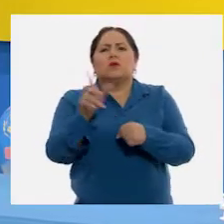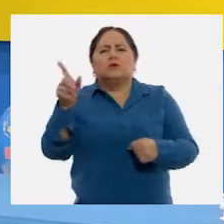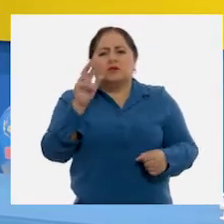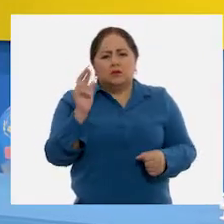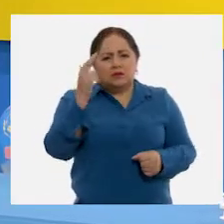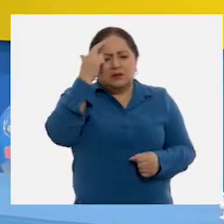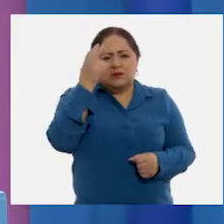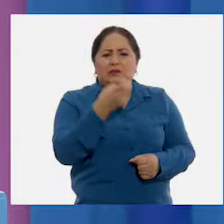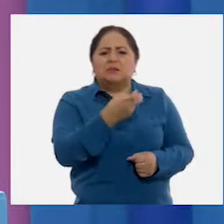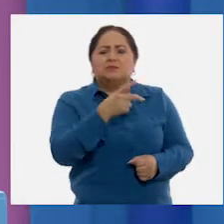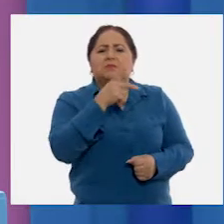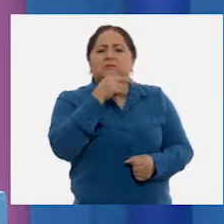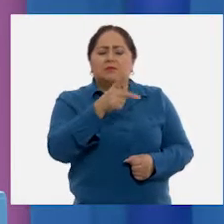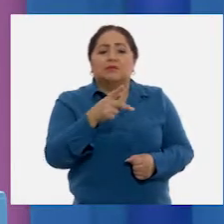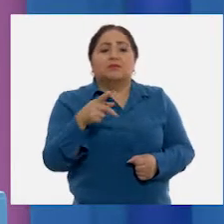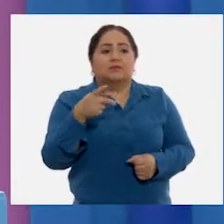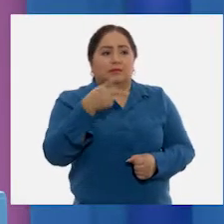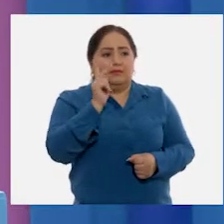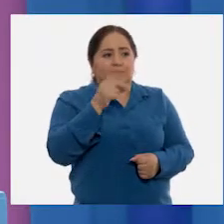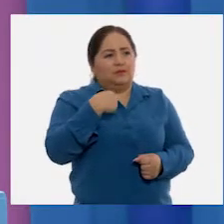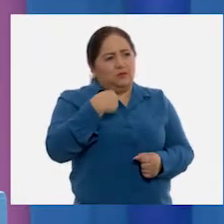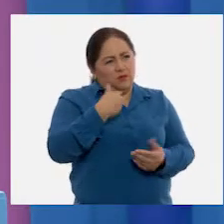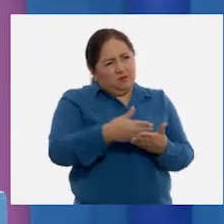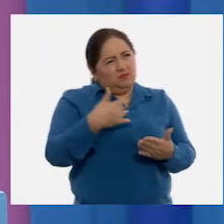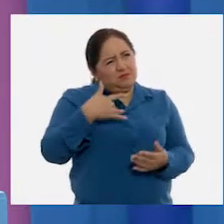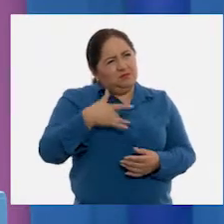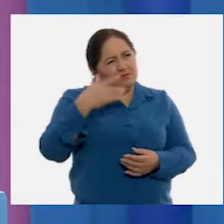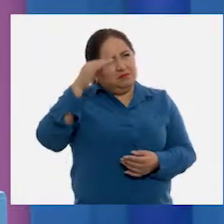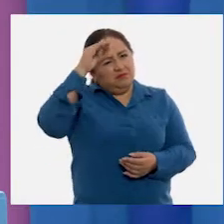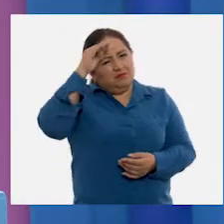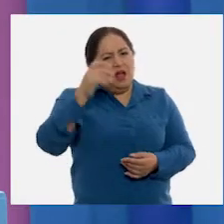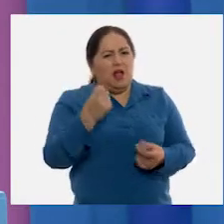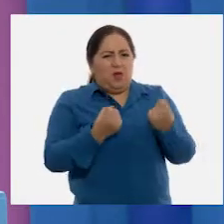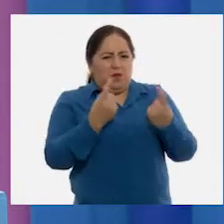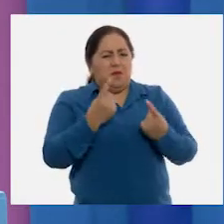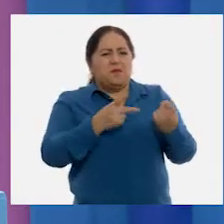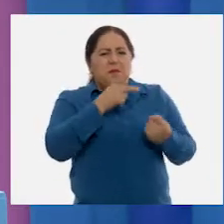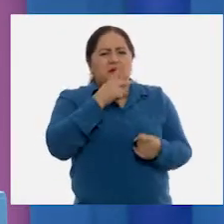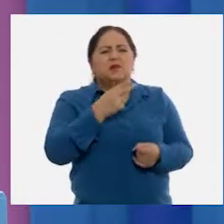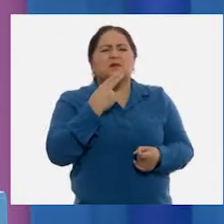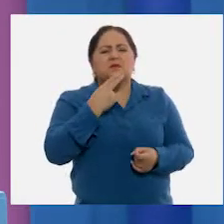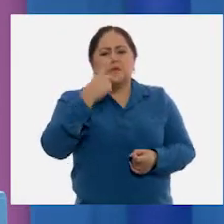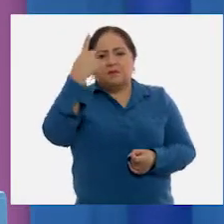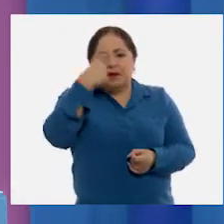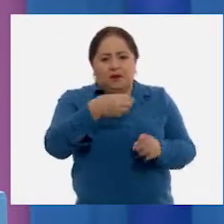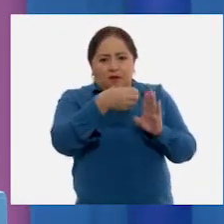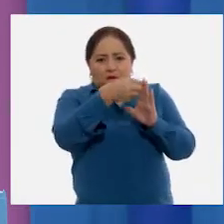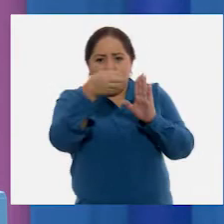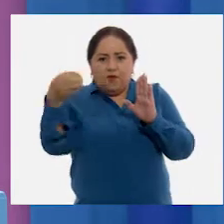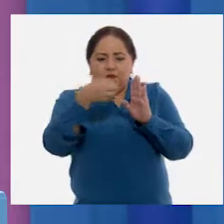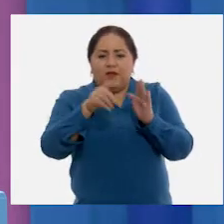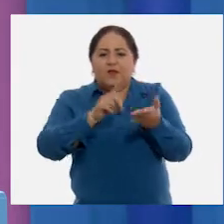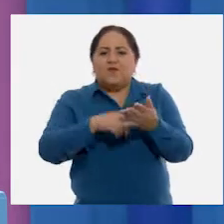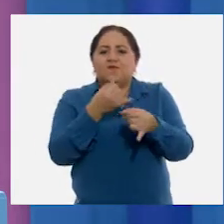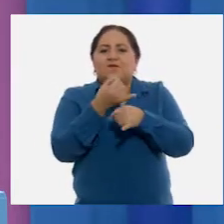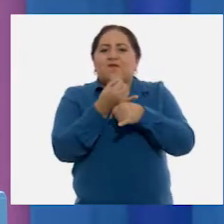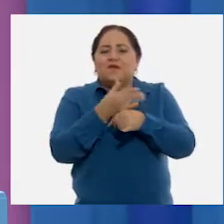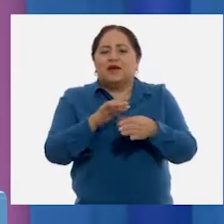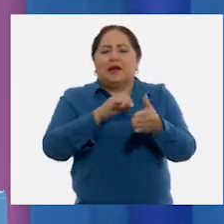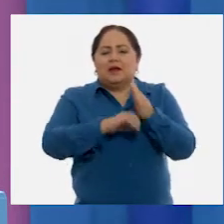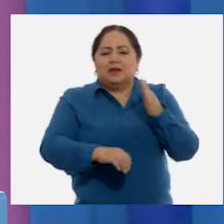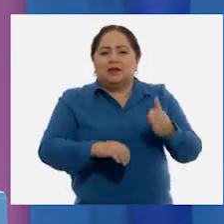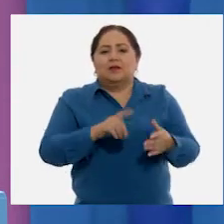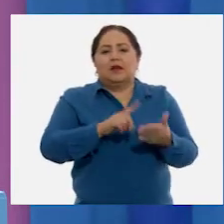recuerdas de esas palabras? Pues se me vienen a la mente algunas palabras que sirven para ordenar la información. Por ejemplo,